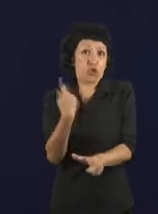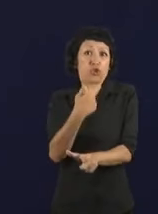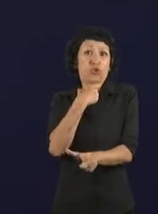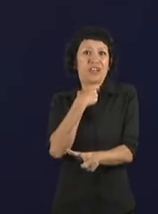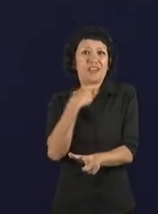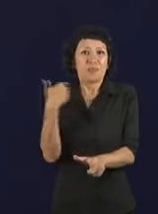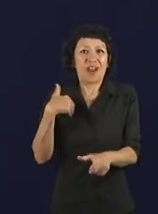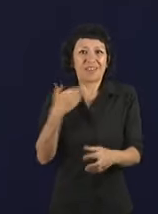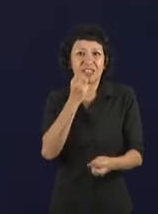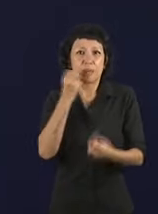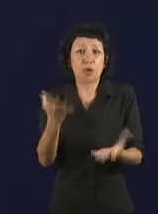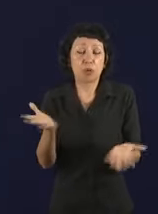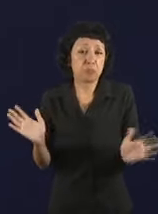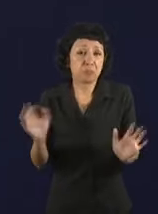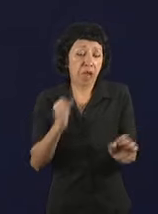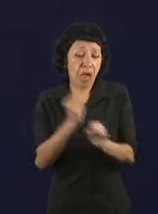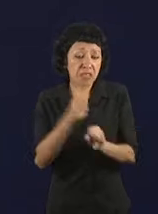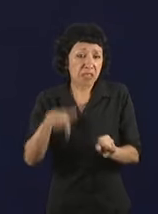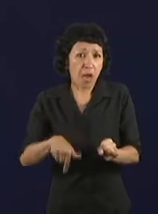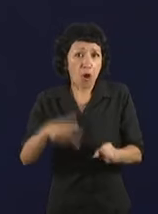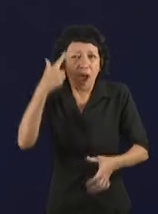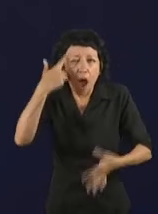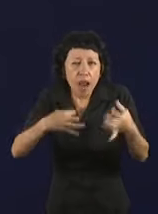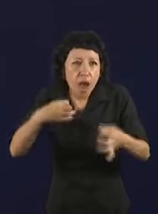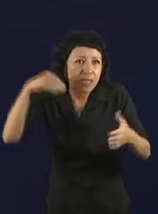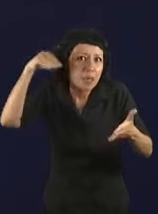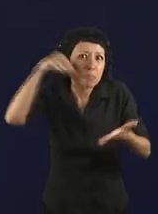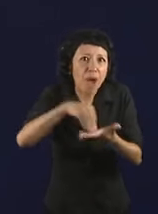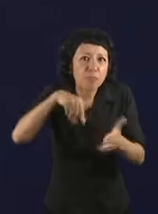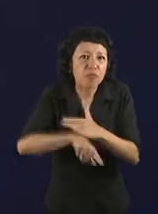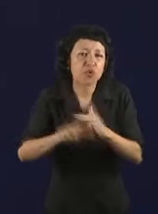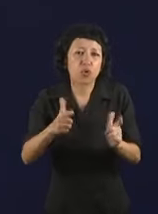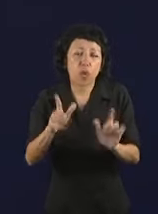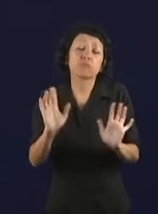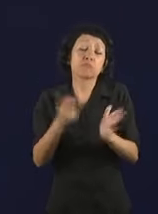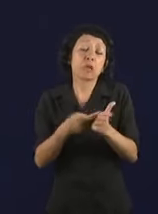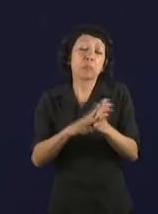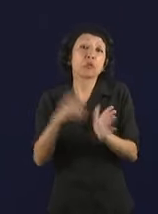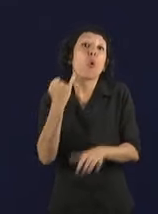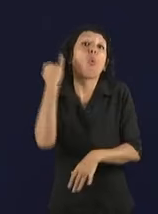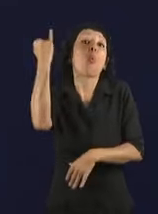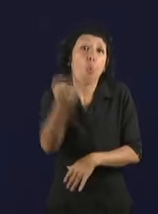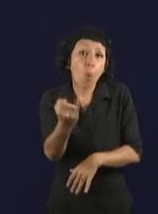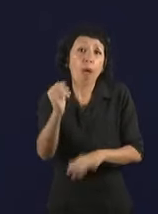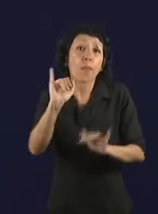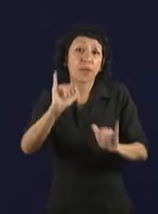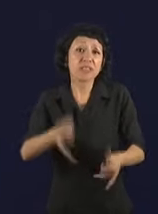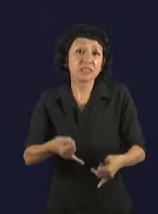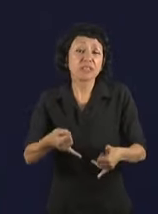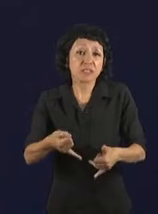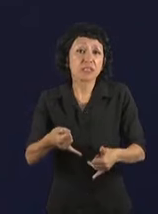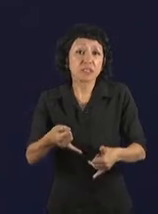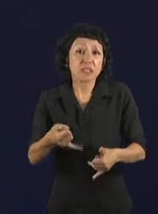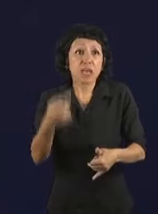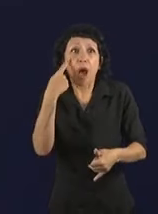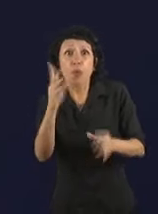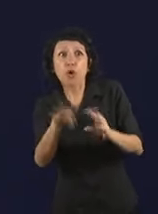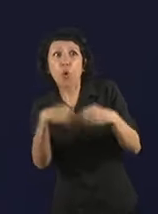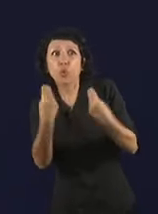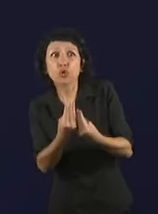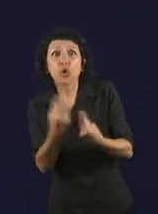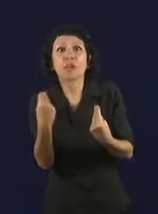ahora no hay más análisis que ese y te repito el jueves en tal caso daremos la la conclusión de lo que ocurra el